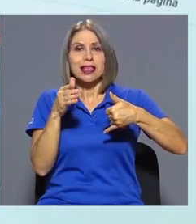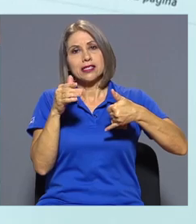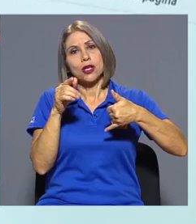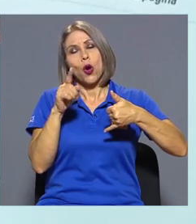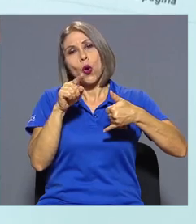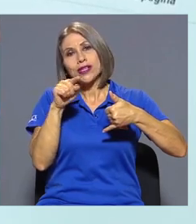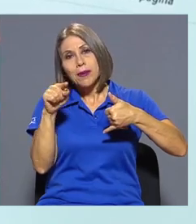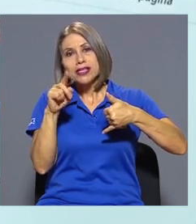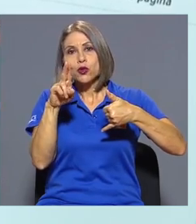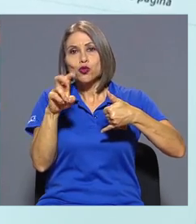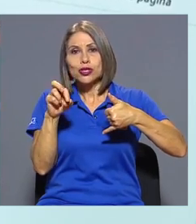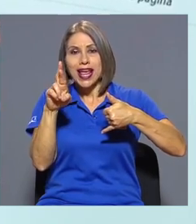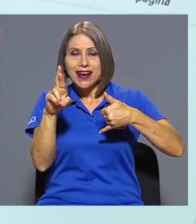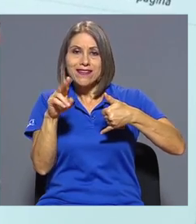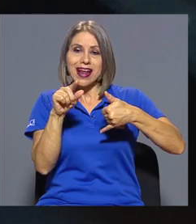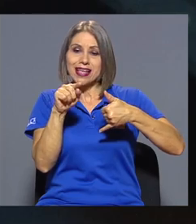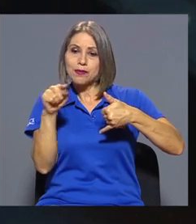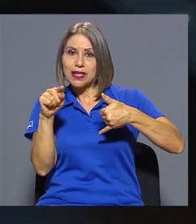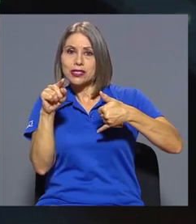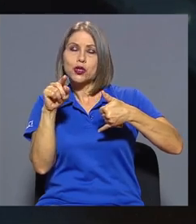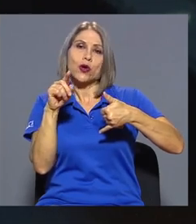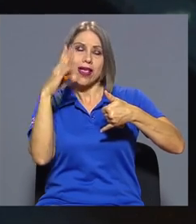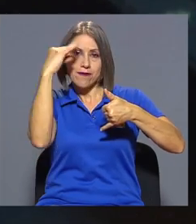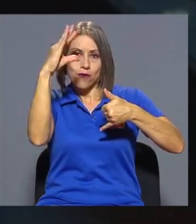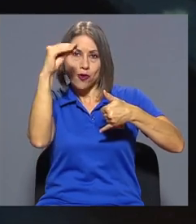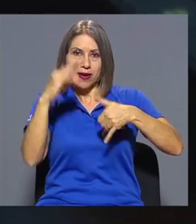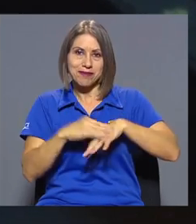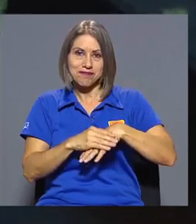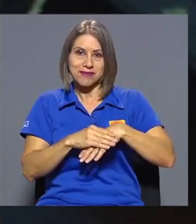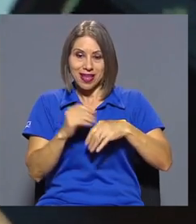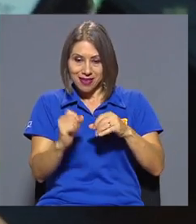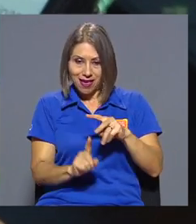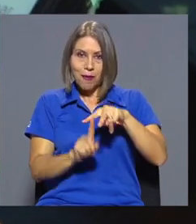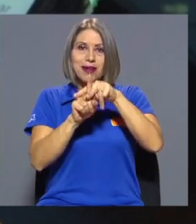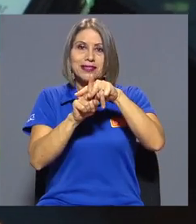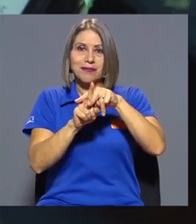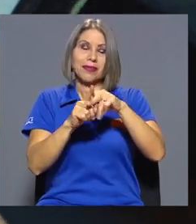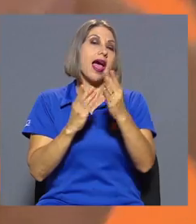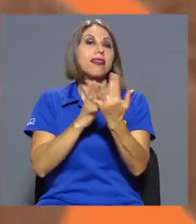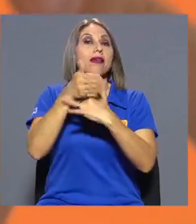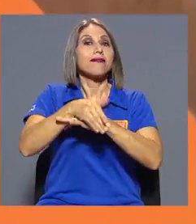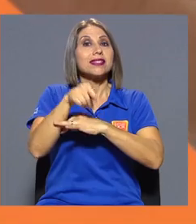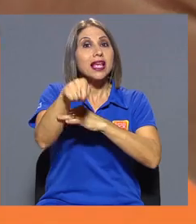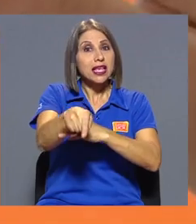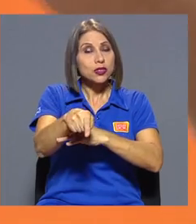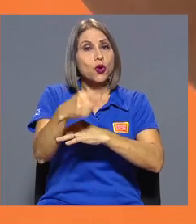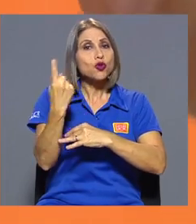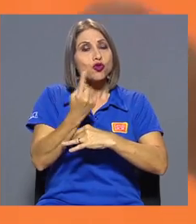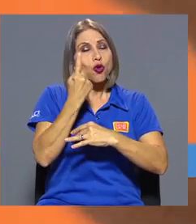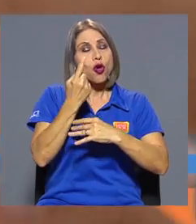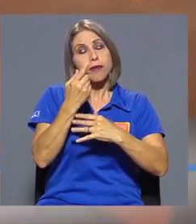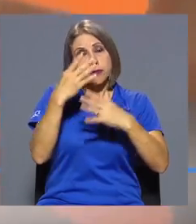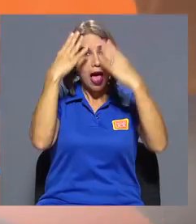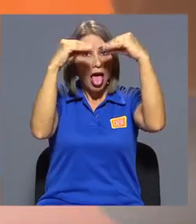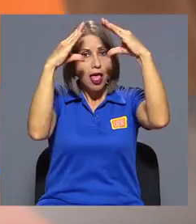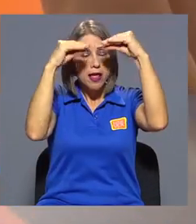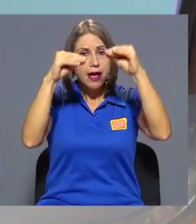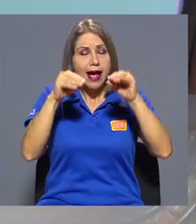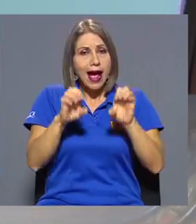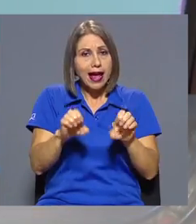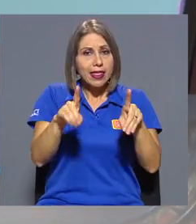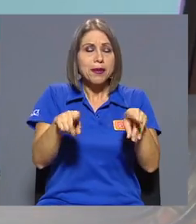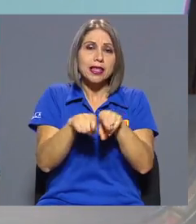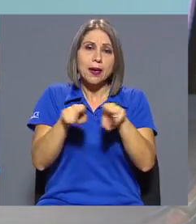informa. A través de esta iniciativa se busca difundir el papel de nuestra universidad, no solo académico, sino también su accionar social.